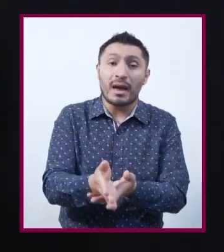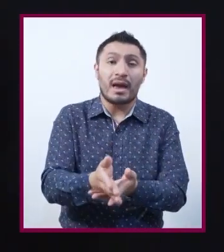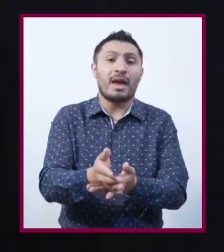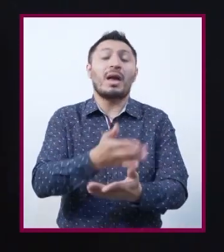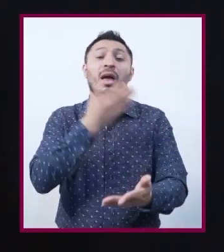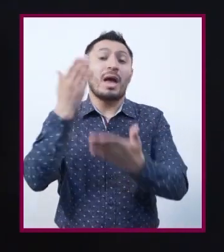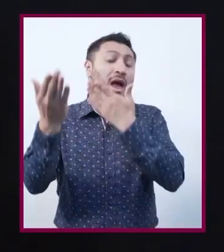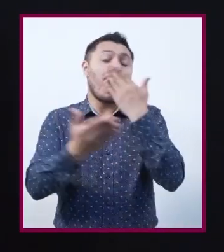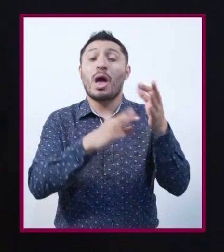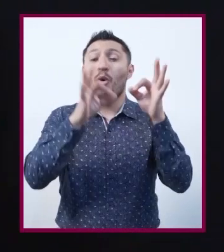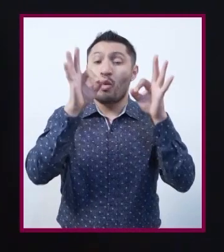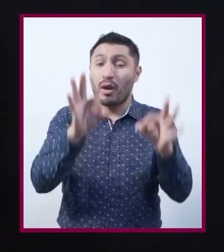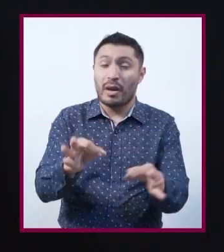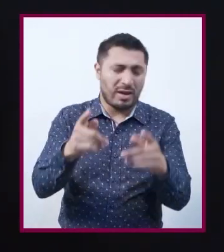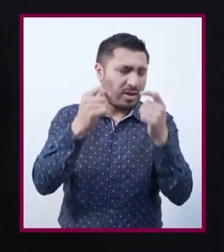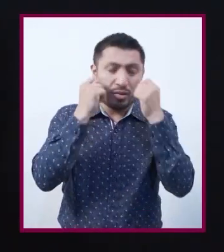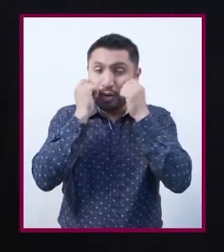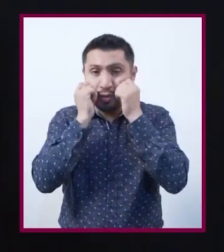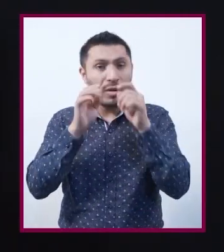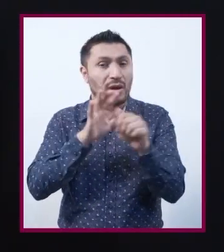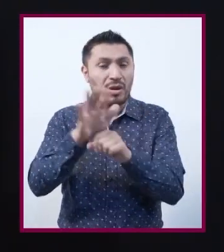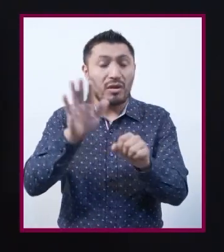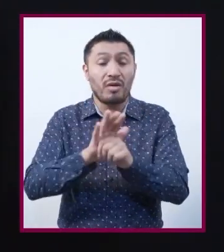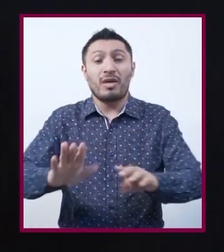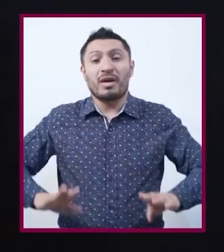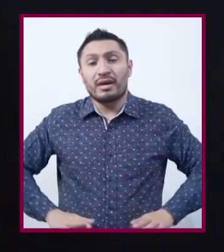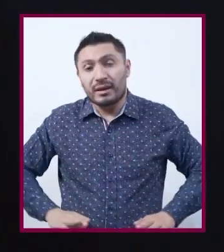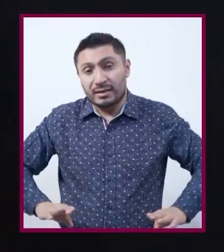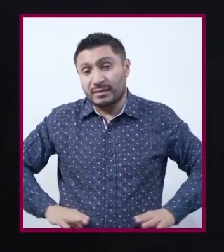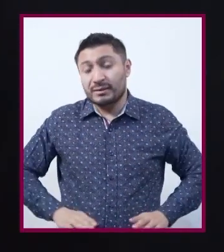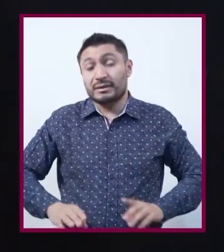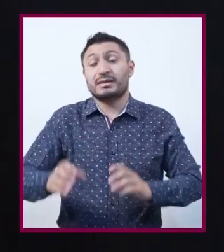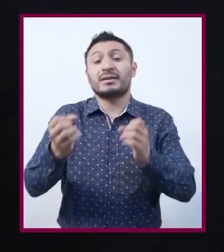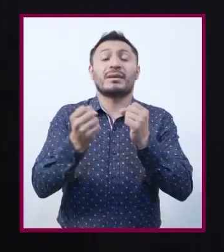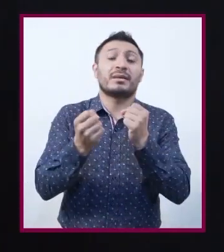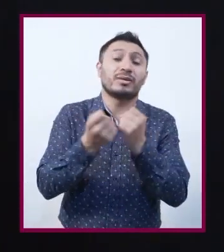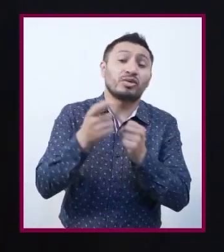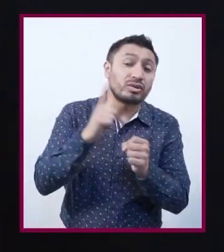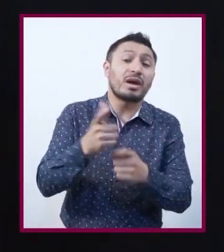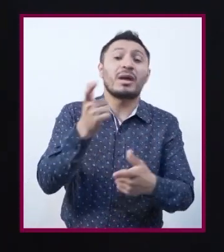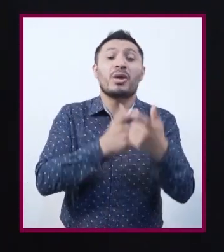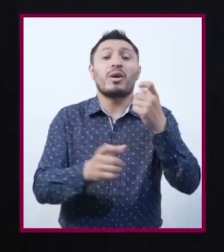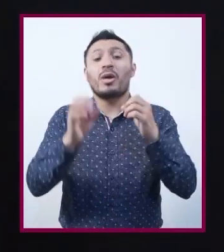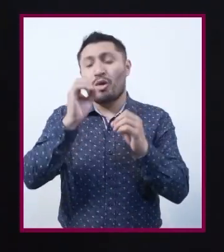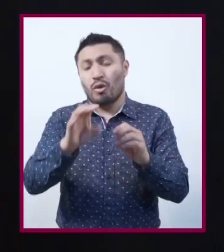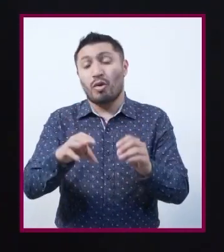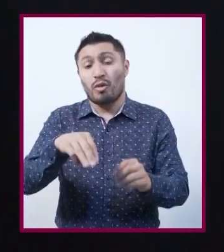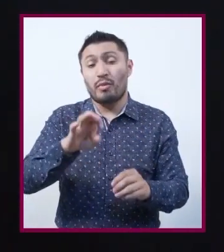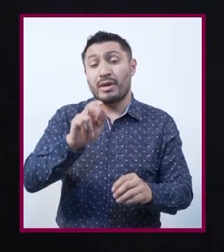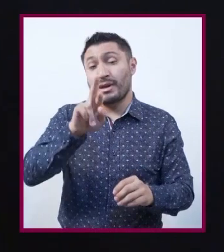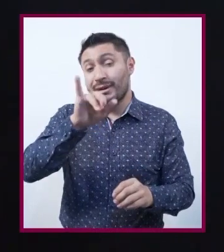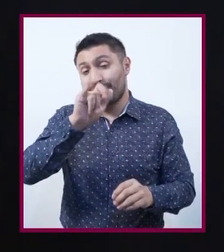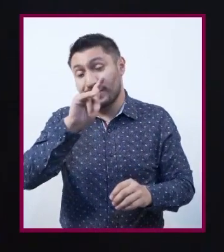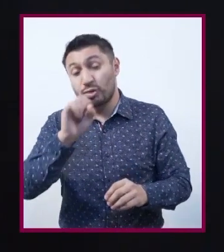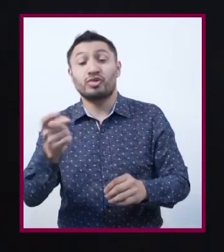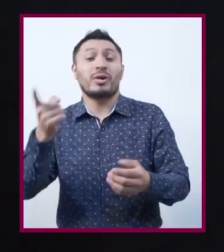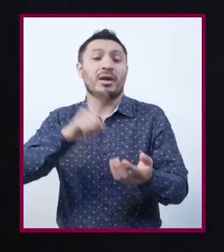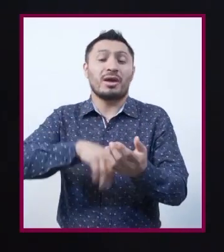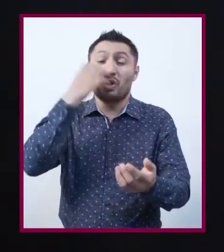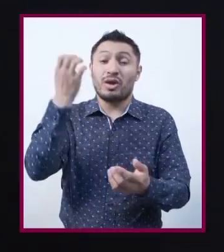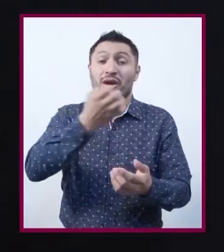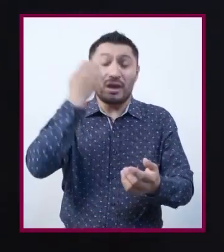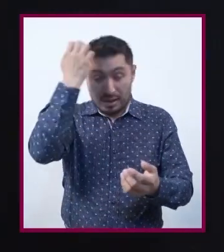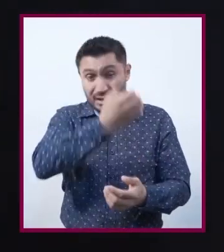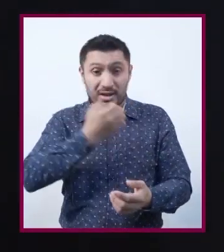tengamos acceso a estudios de calidad, sin importar nuestras condiciones sociales y económicas, o de los méritos que pudimos hacer en un